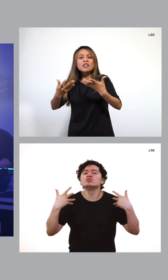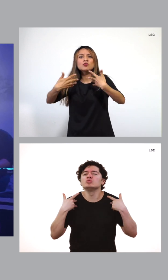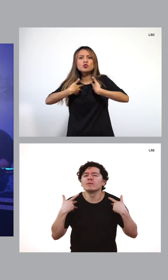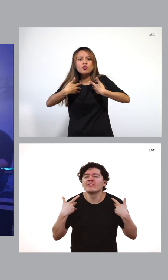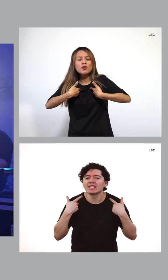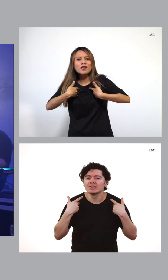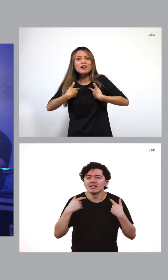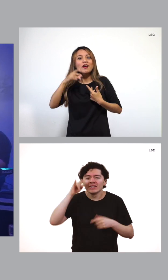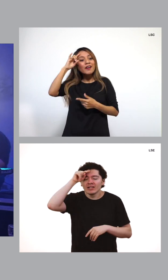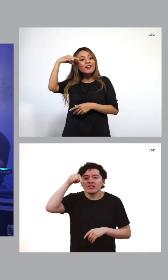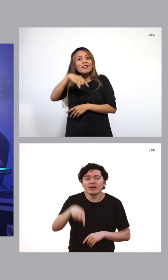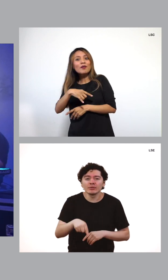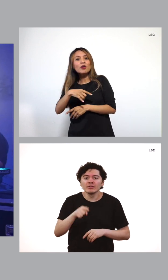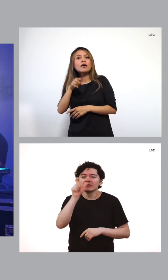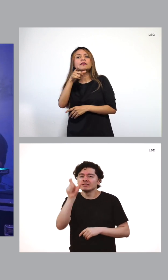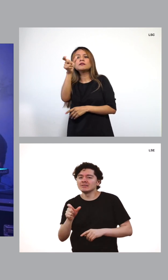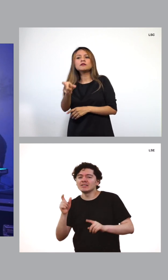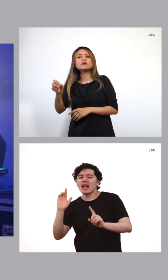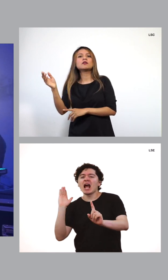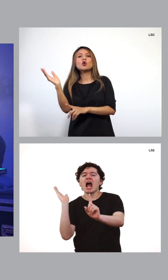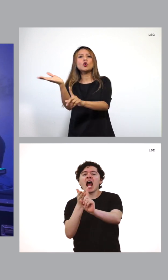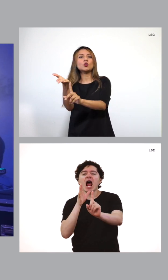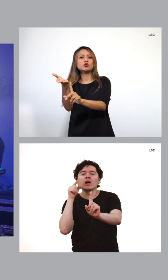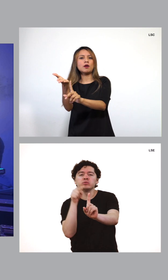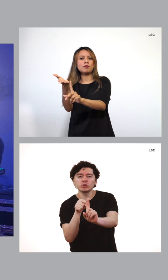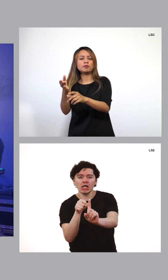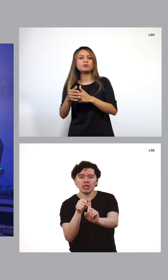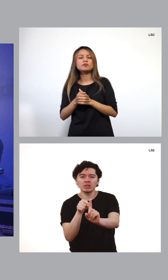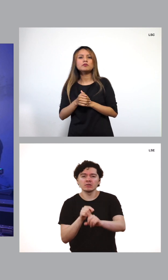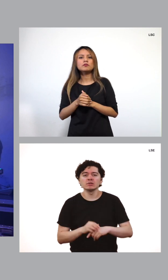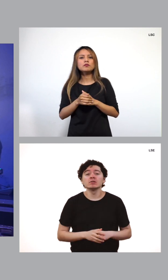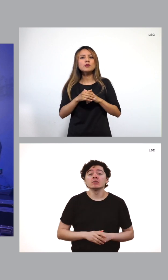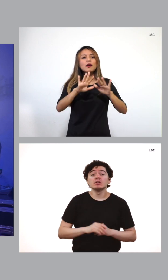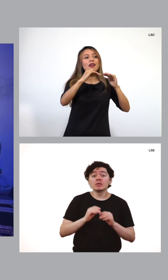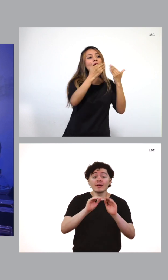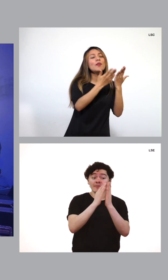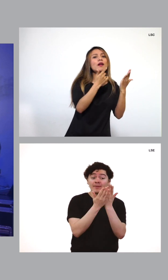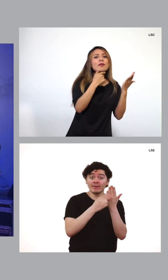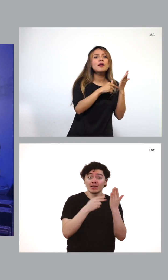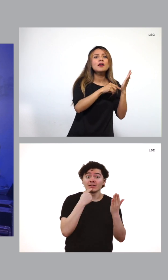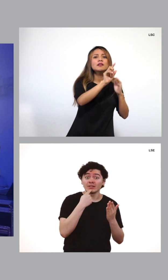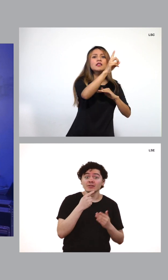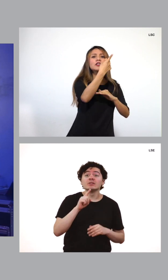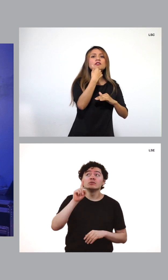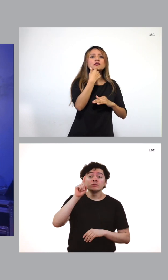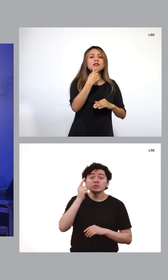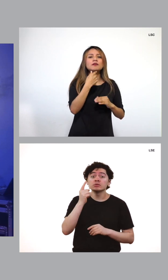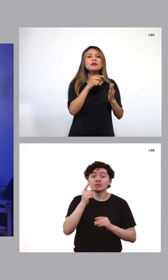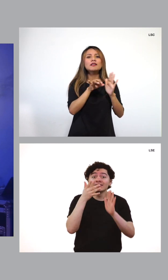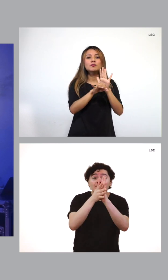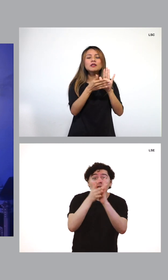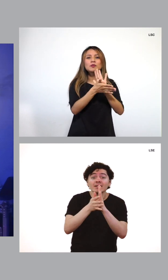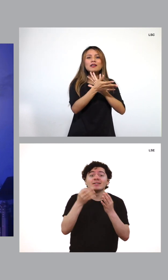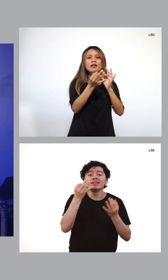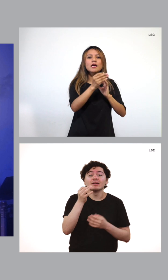acusa. Y después se utiliza esta palabra. Para Dios, el Espíritu Santo, se utiliza la palabra paracleto, que significa